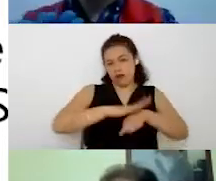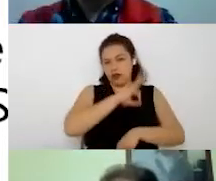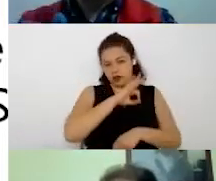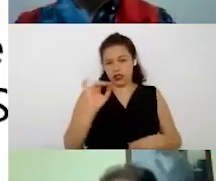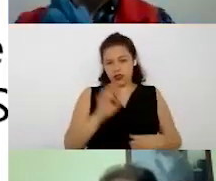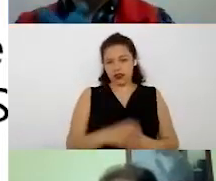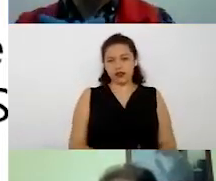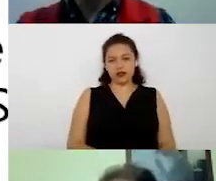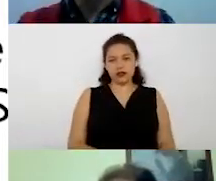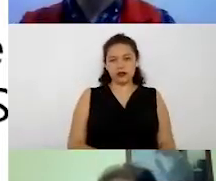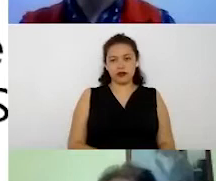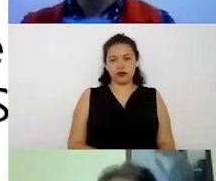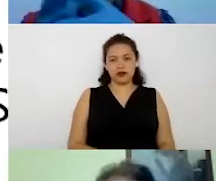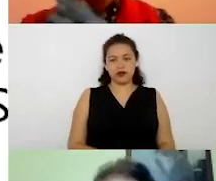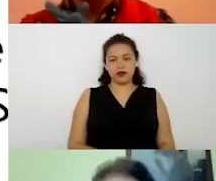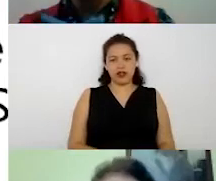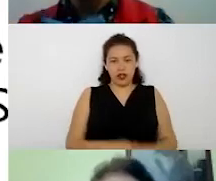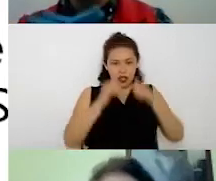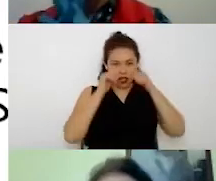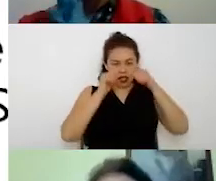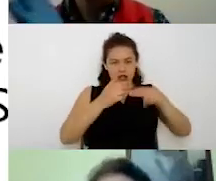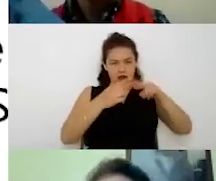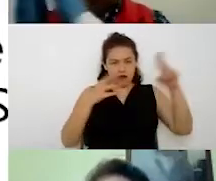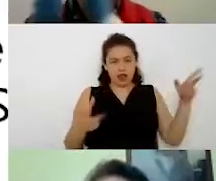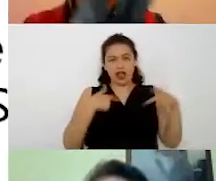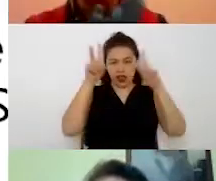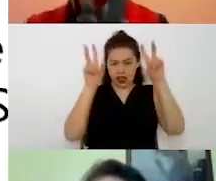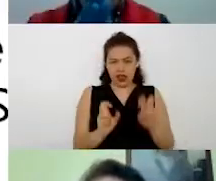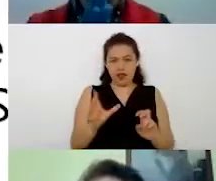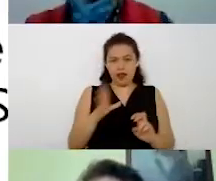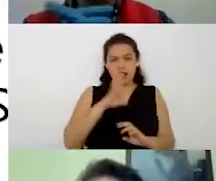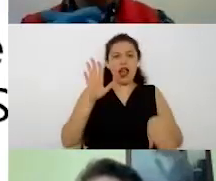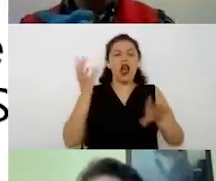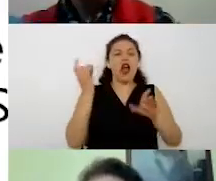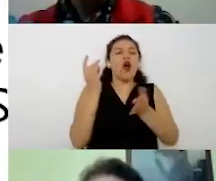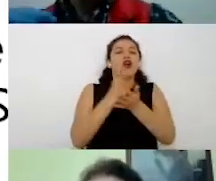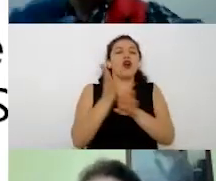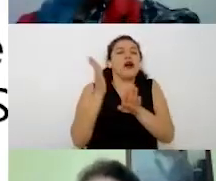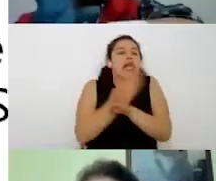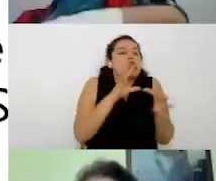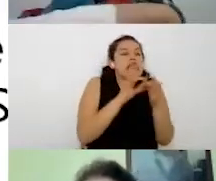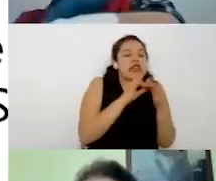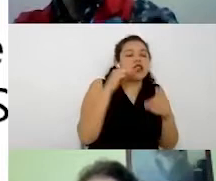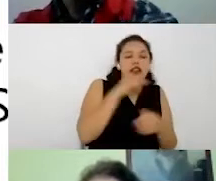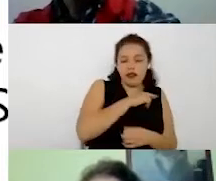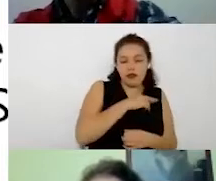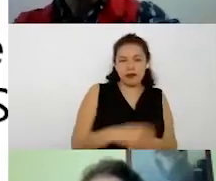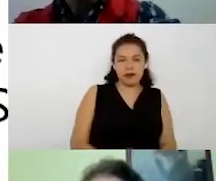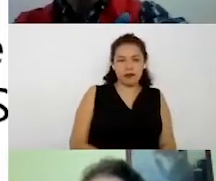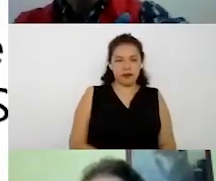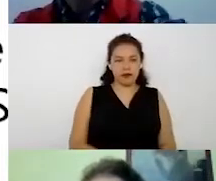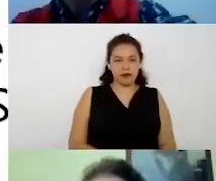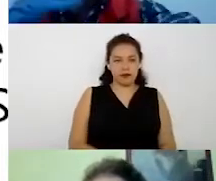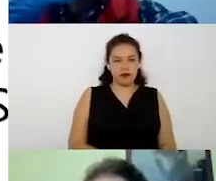tipo de atención a fracturas lo vamos a ver en ese tema precisamente. Esto es nada más así como un preámbulo. Pero, si yo tengo